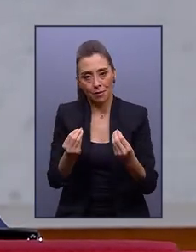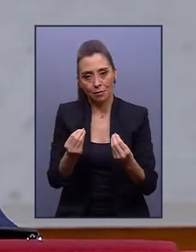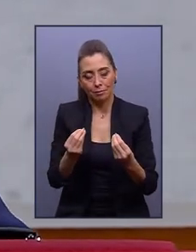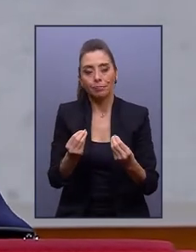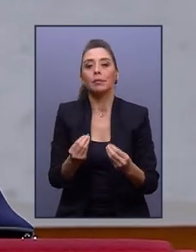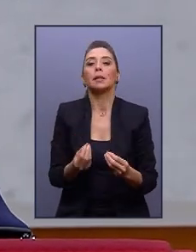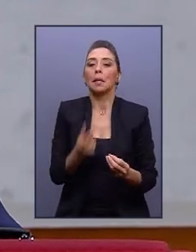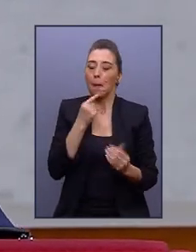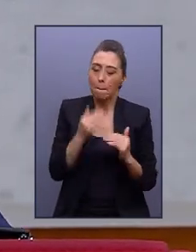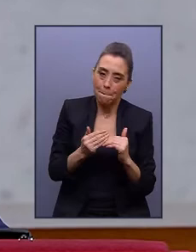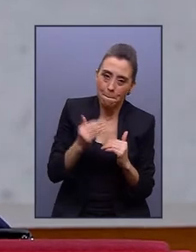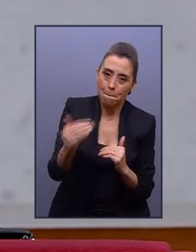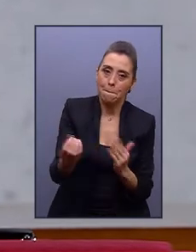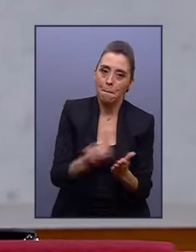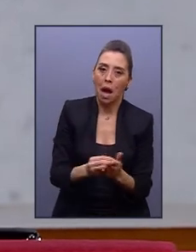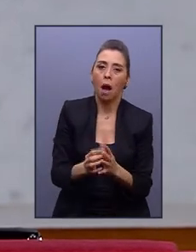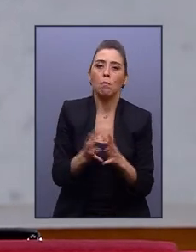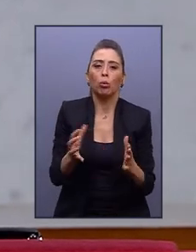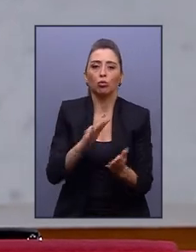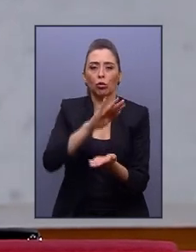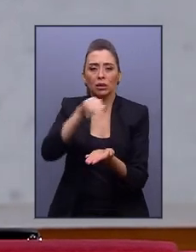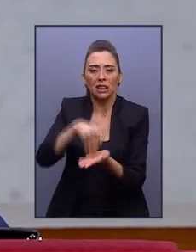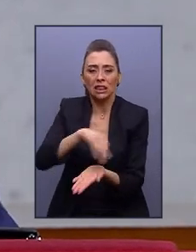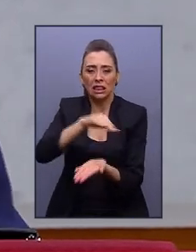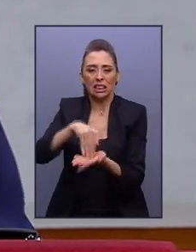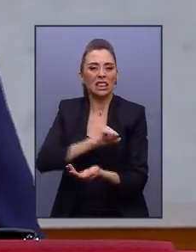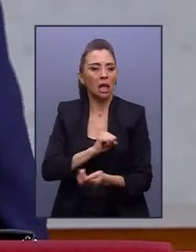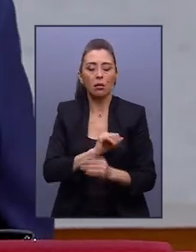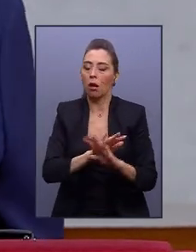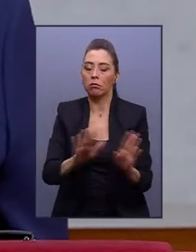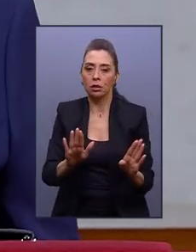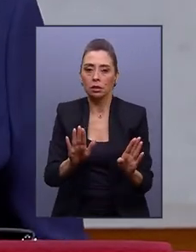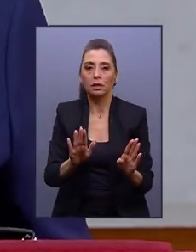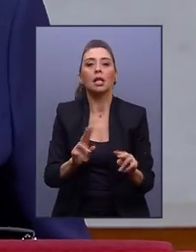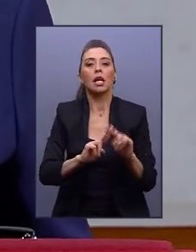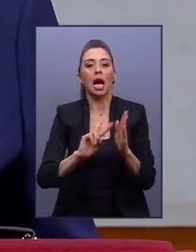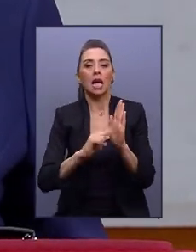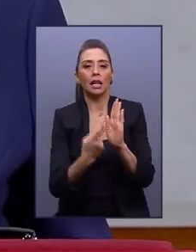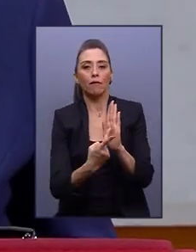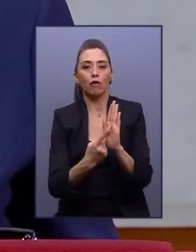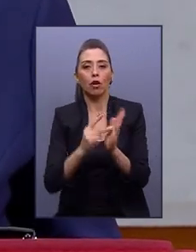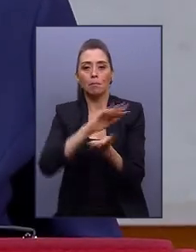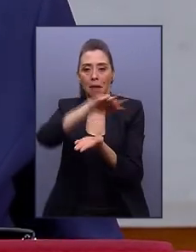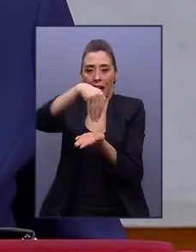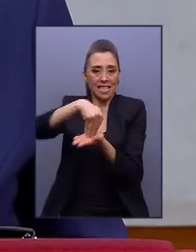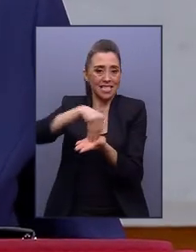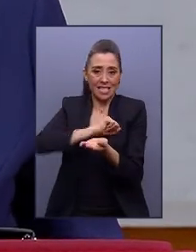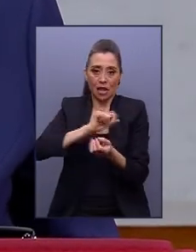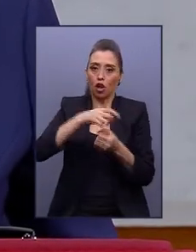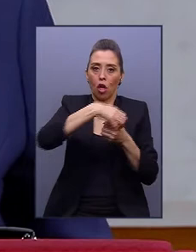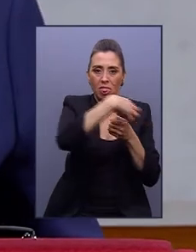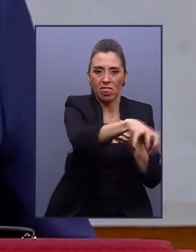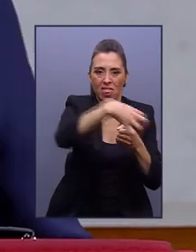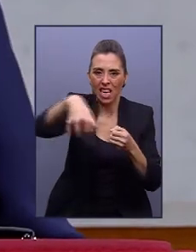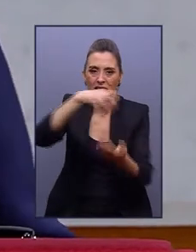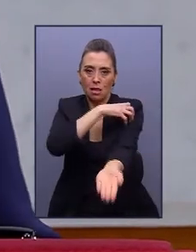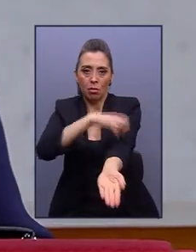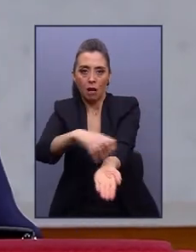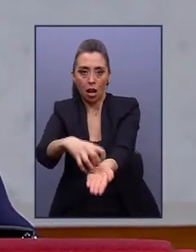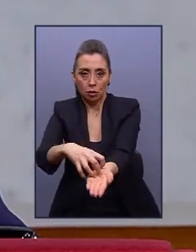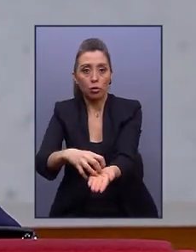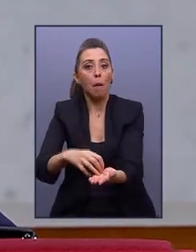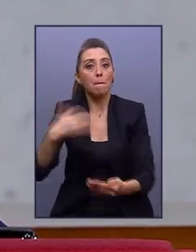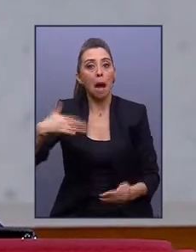queremos ir más allá y terminar con el excesivo centralismo. Por eso hemos hecho la reforma descentralizadora más importante de nuestra historia.